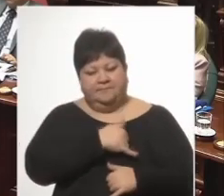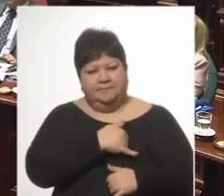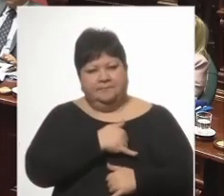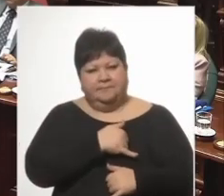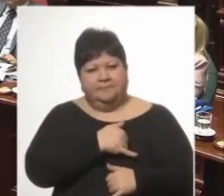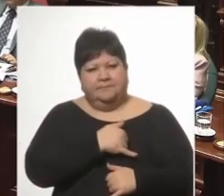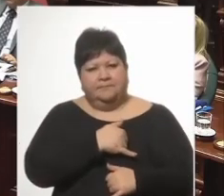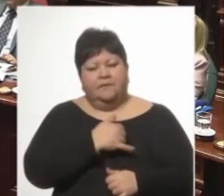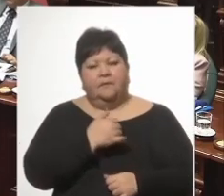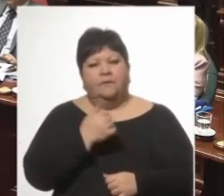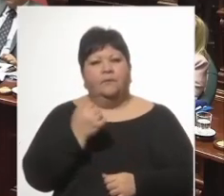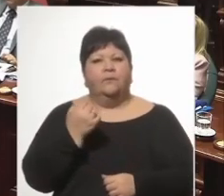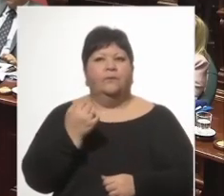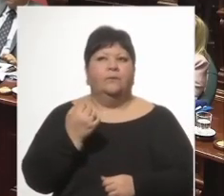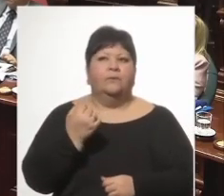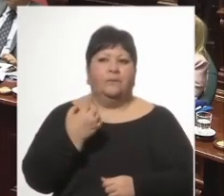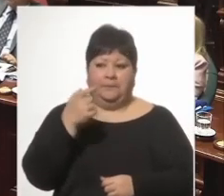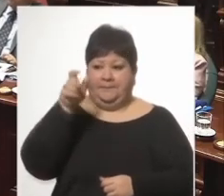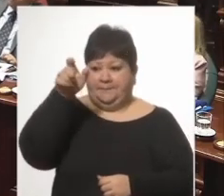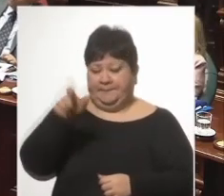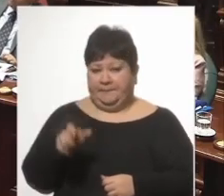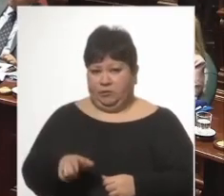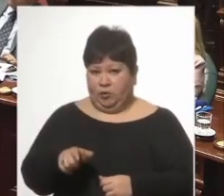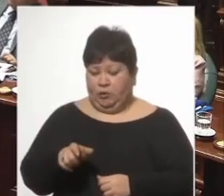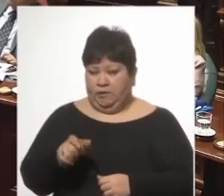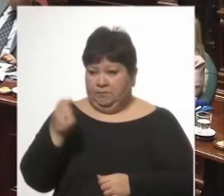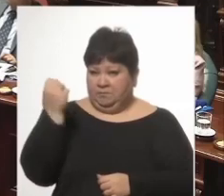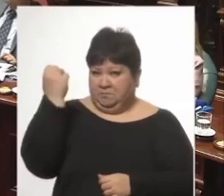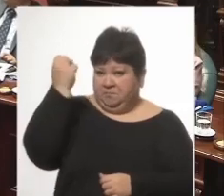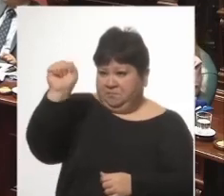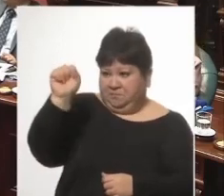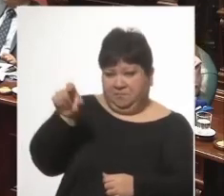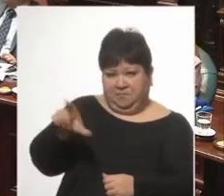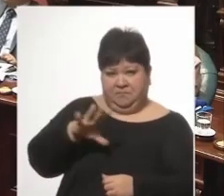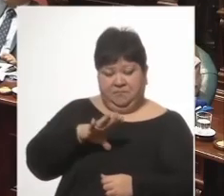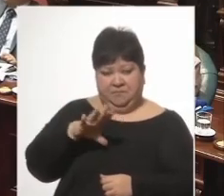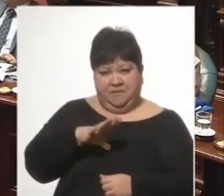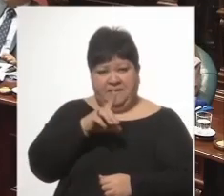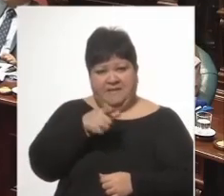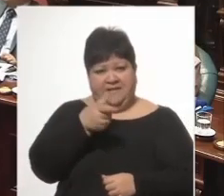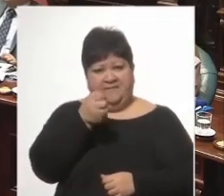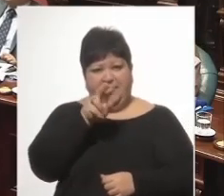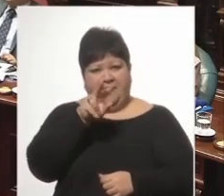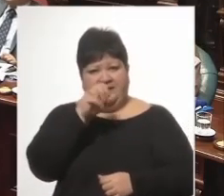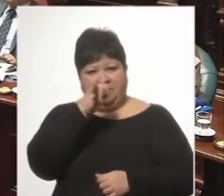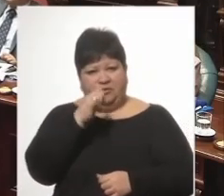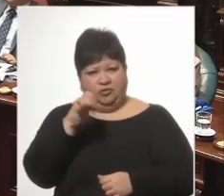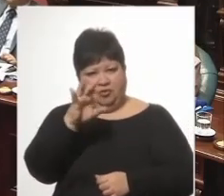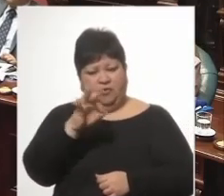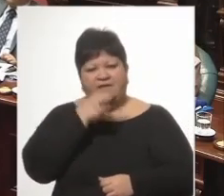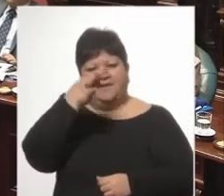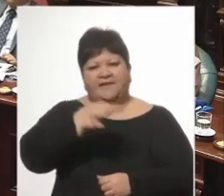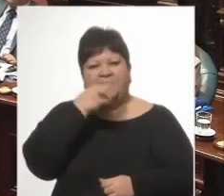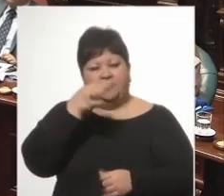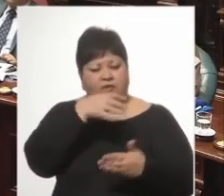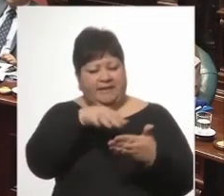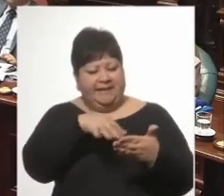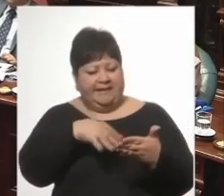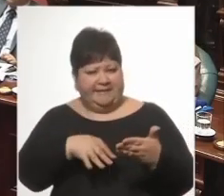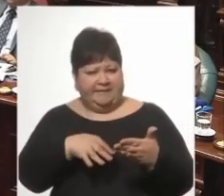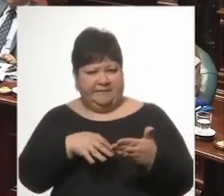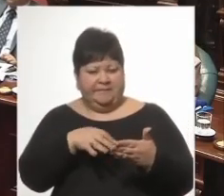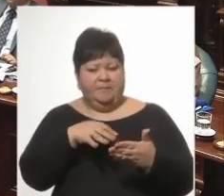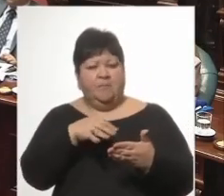uno de los juzgados, José Gavazo, hizo las declaraciones que fueron leídas acá por el